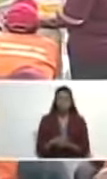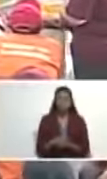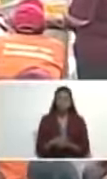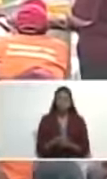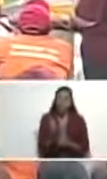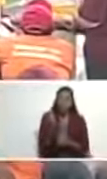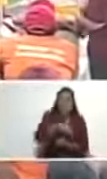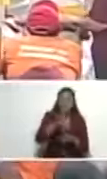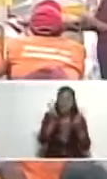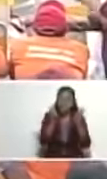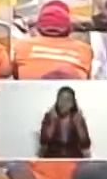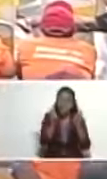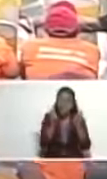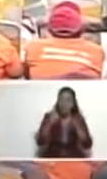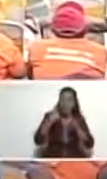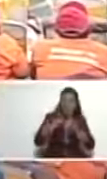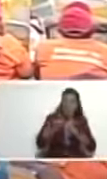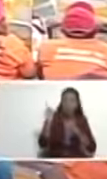Avanzando